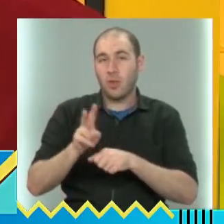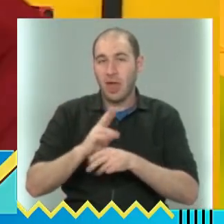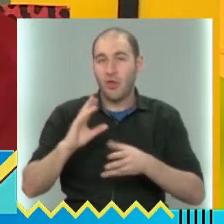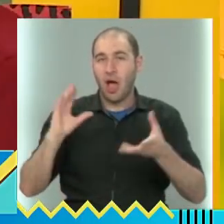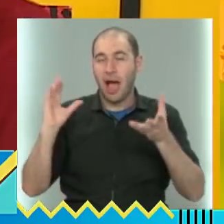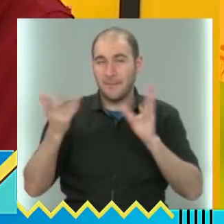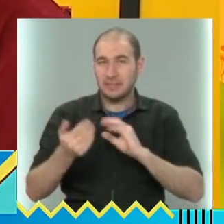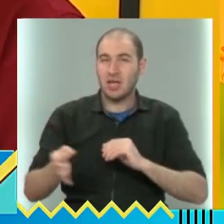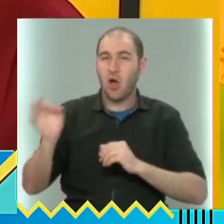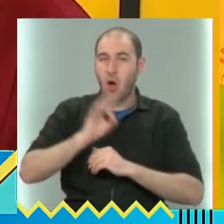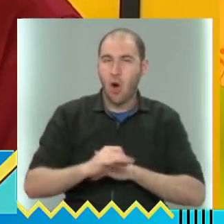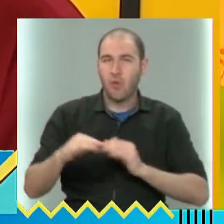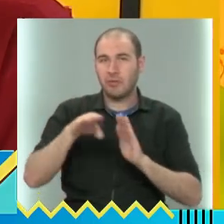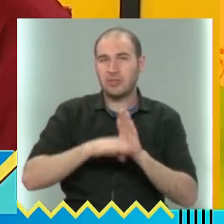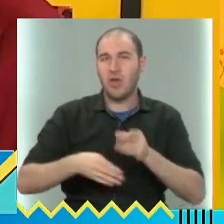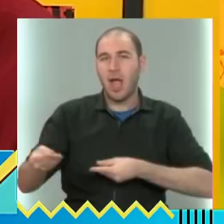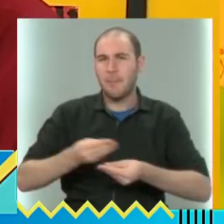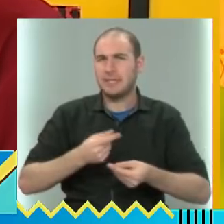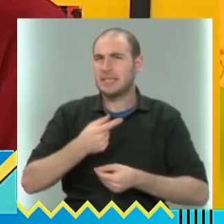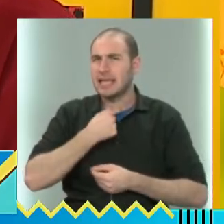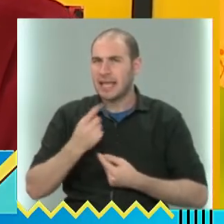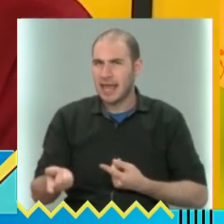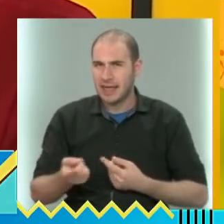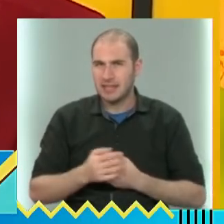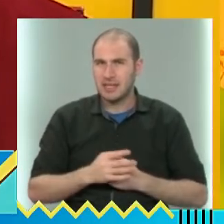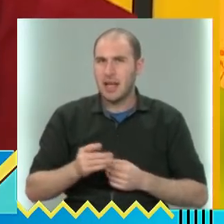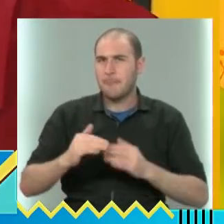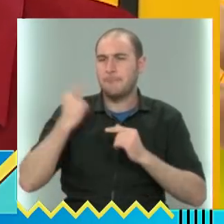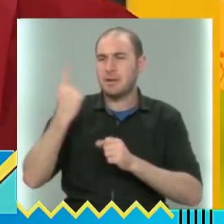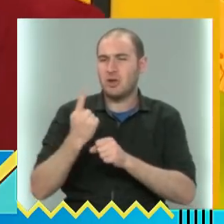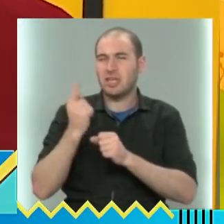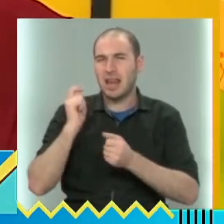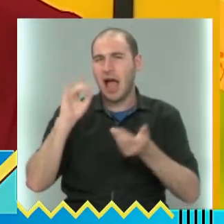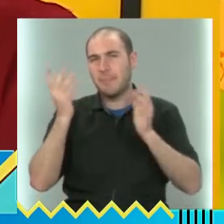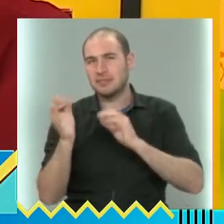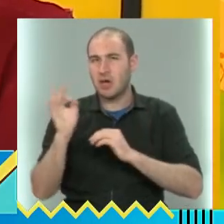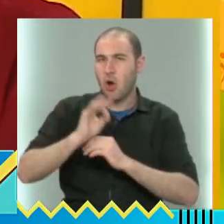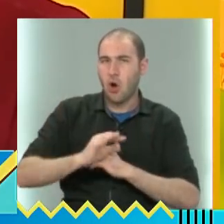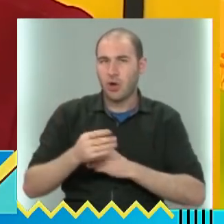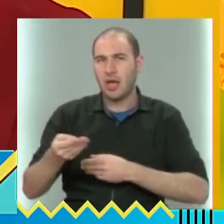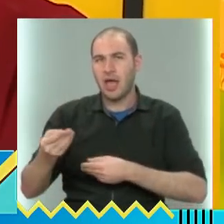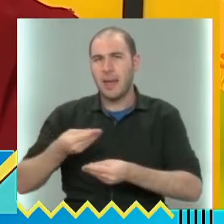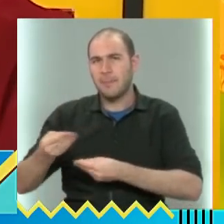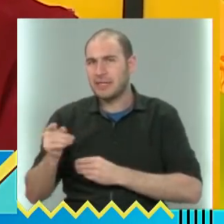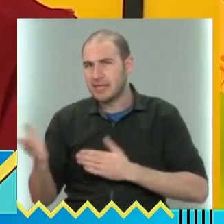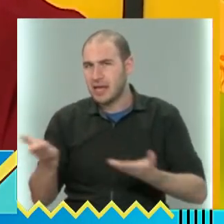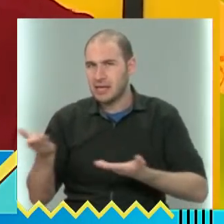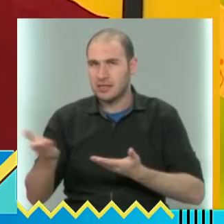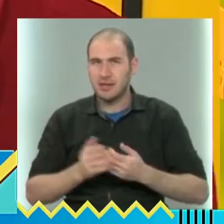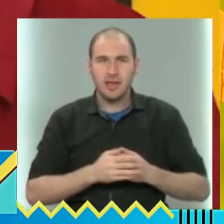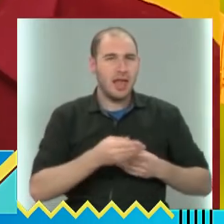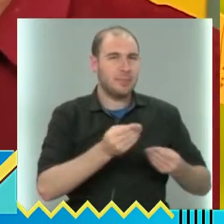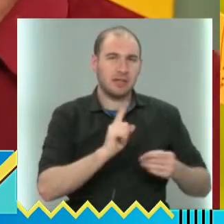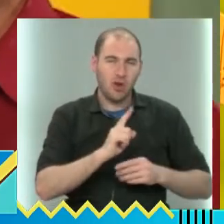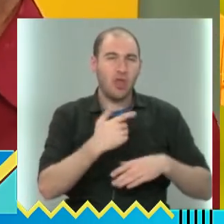ambiental o el criterio de lo que la empresa está esperando? ¿Quién tiene prioridad? ¿El ambiente o la premura de la empresa? No es la empresa.